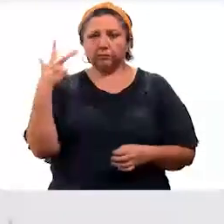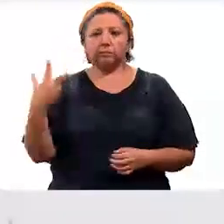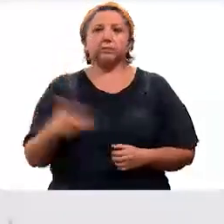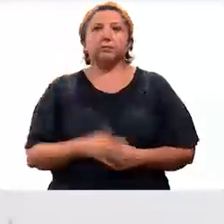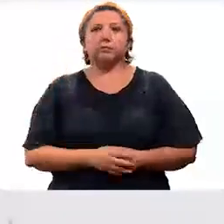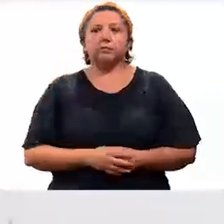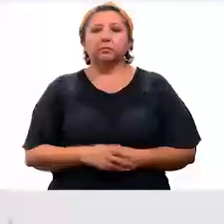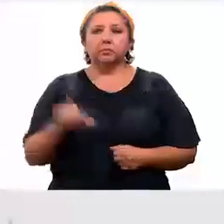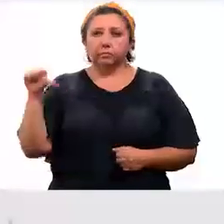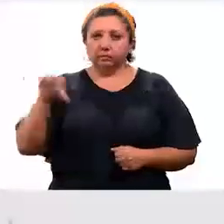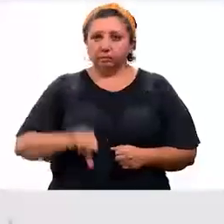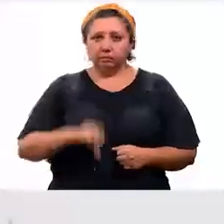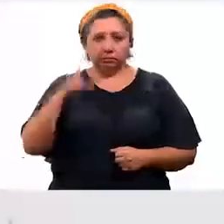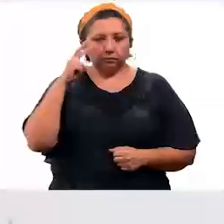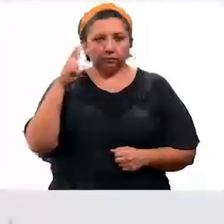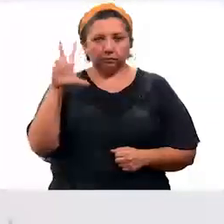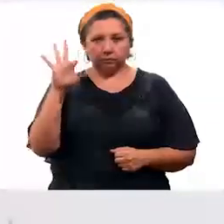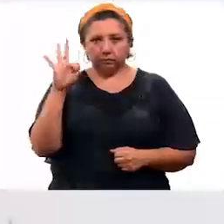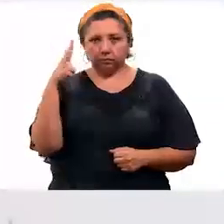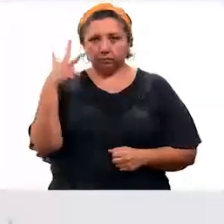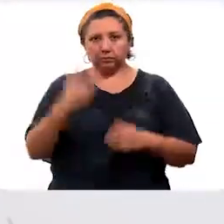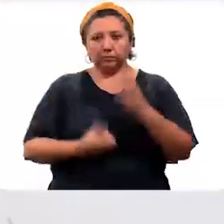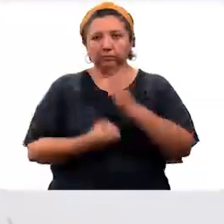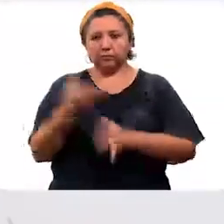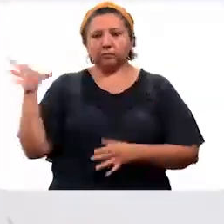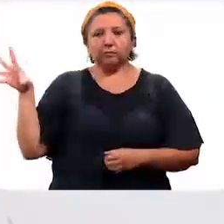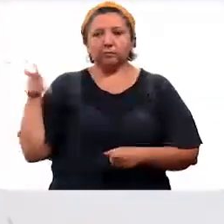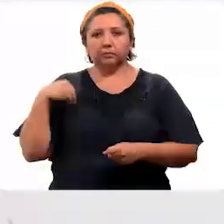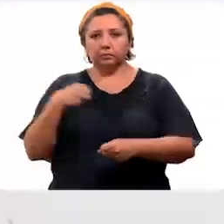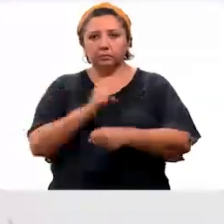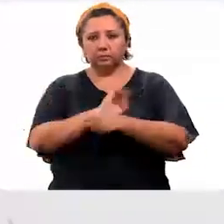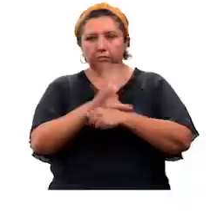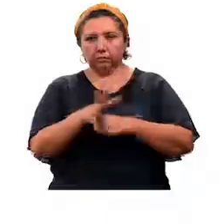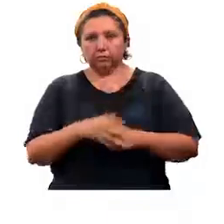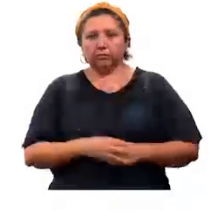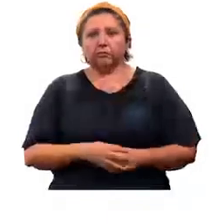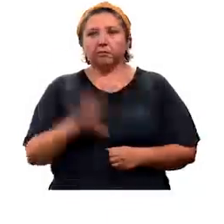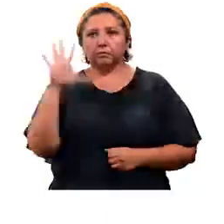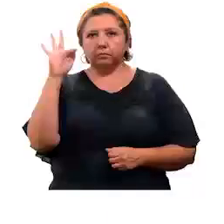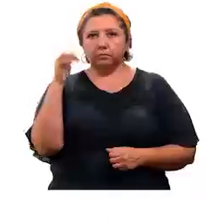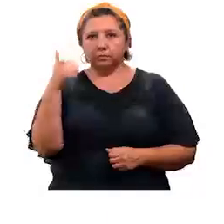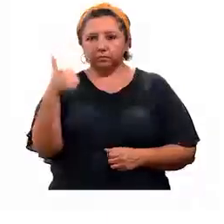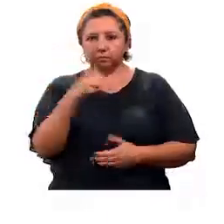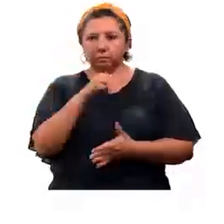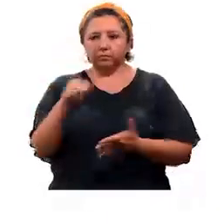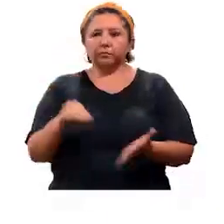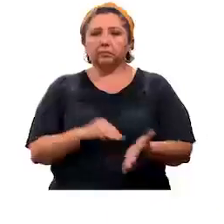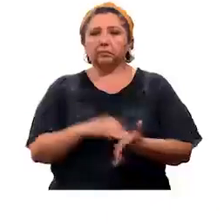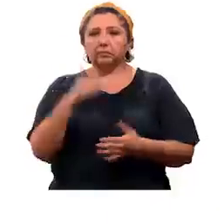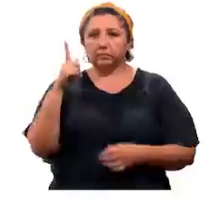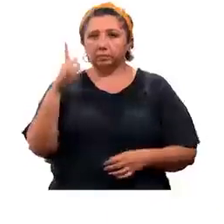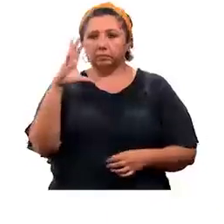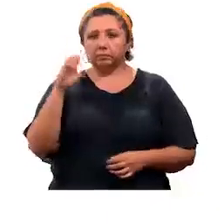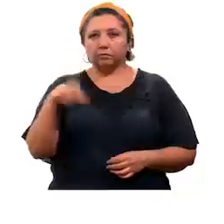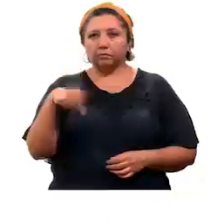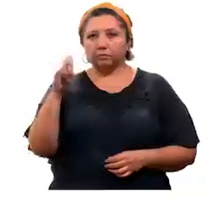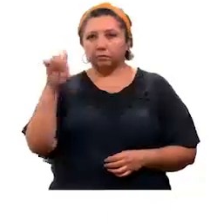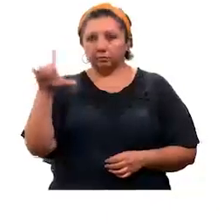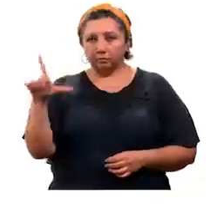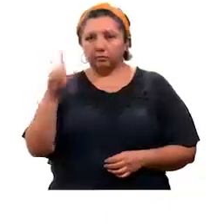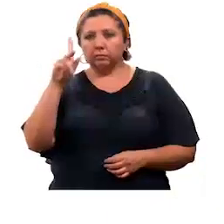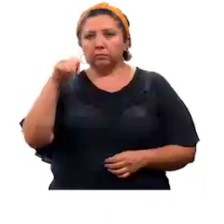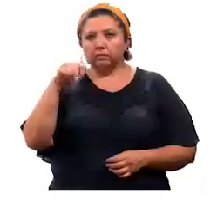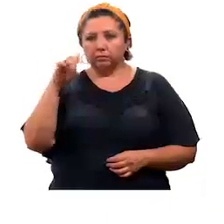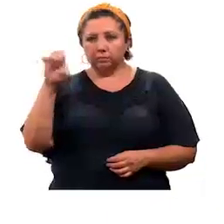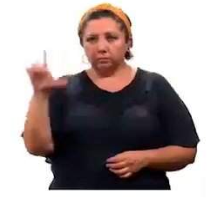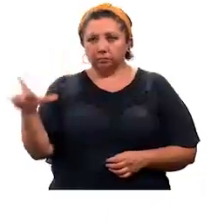77.828. Hoy se detectaron 48 nuevos contagios de coronavirus, 46 en Mérida, 1 en Concal y